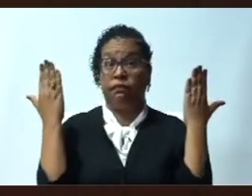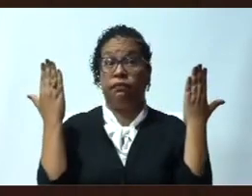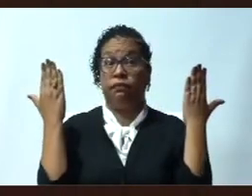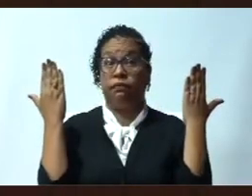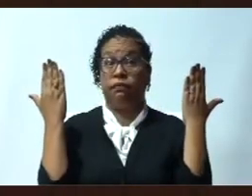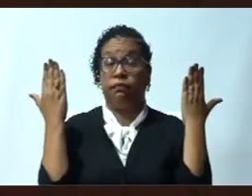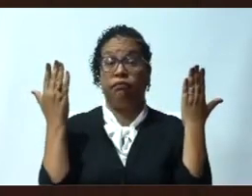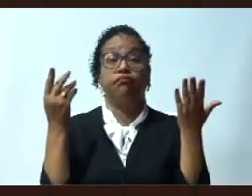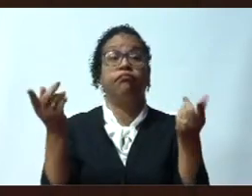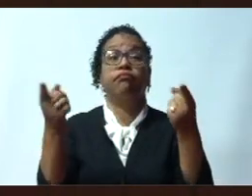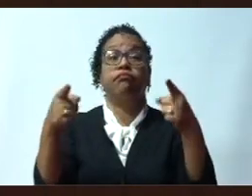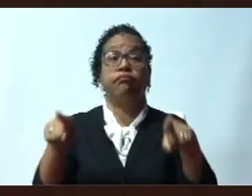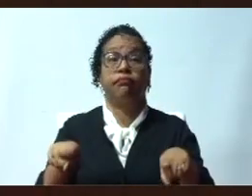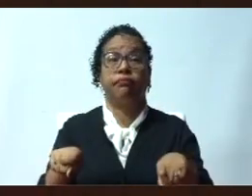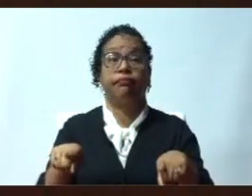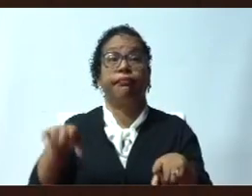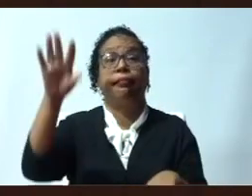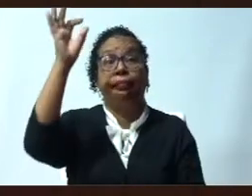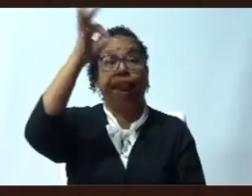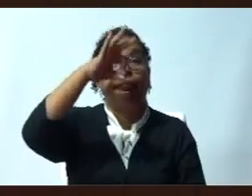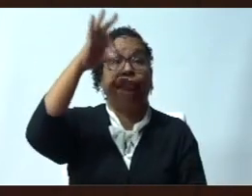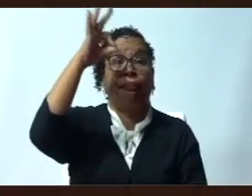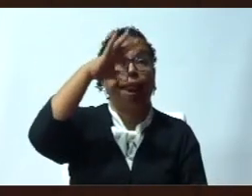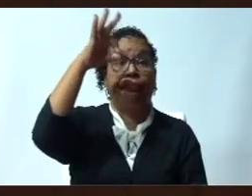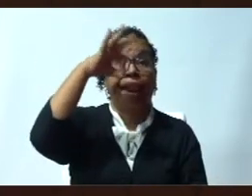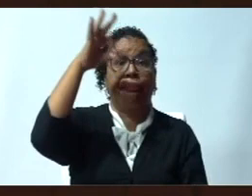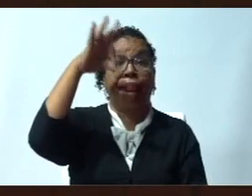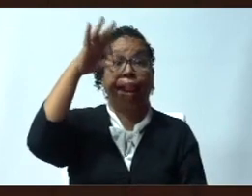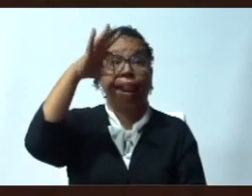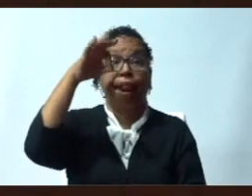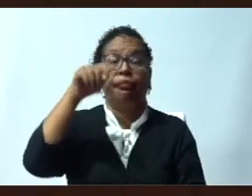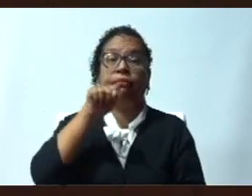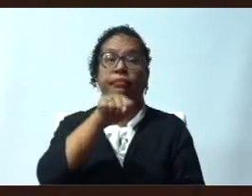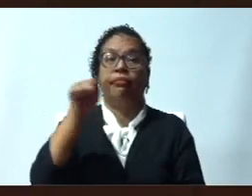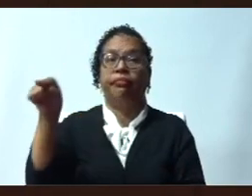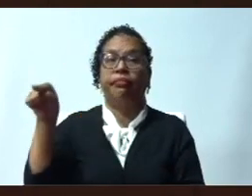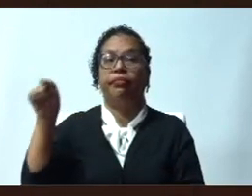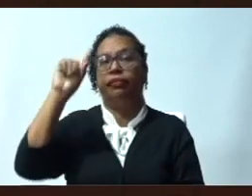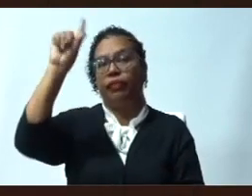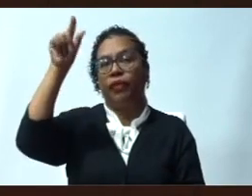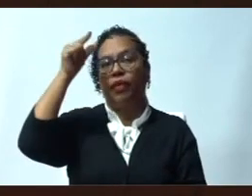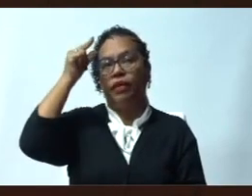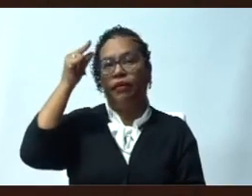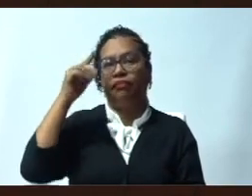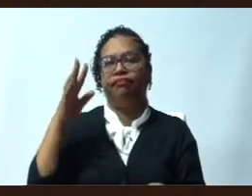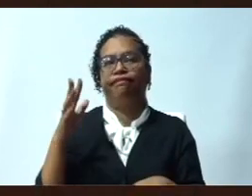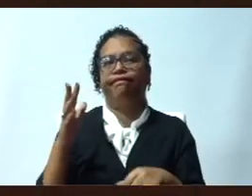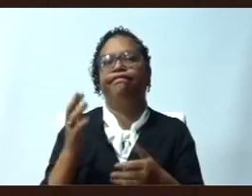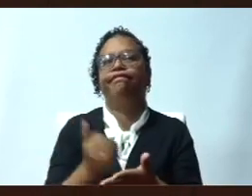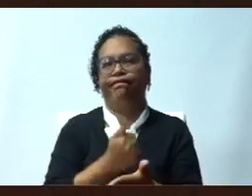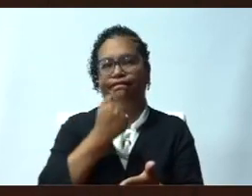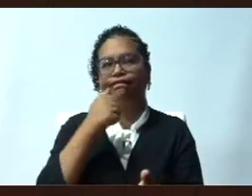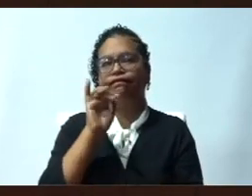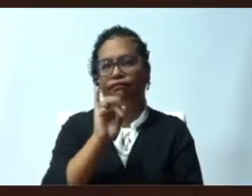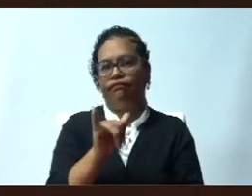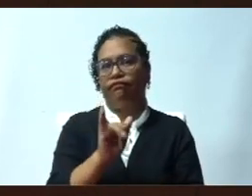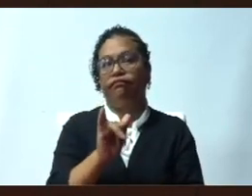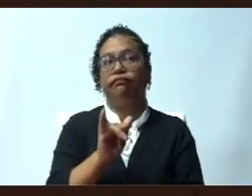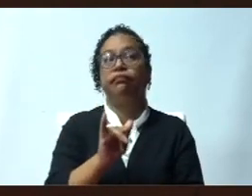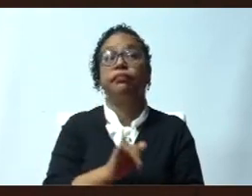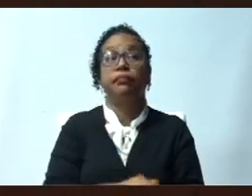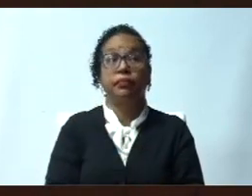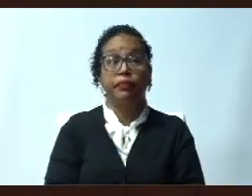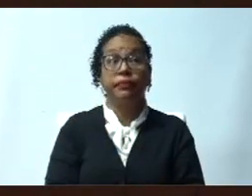ignorancia. Por ende, los gobernantes a disposición harían lo que quisieran con cada uno de nosotros. Es